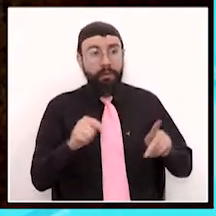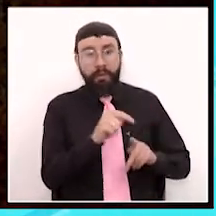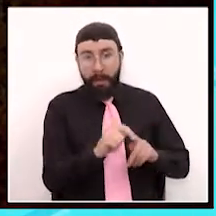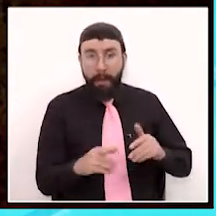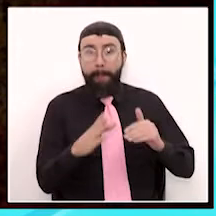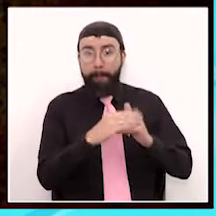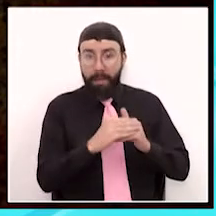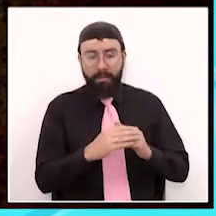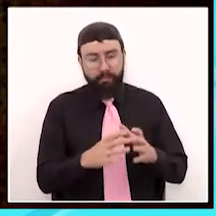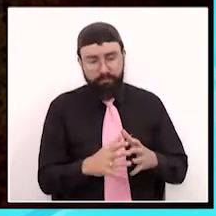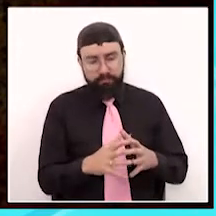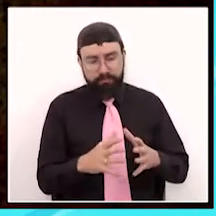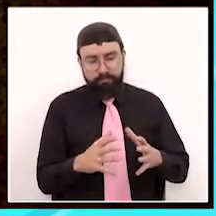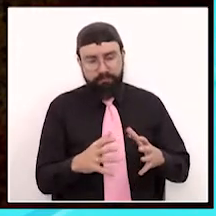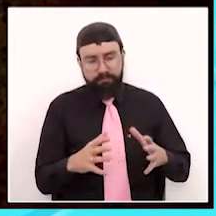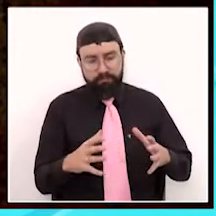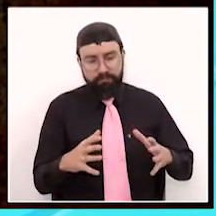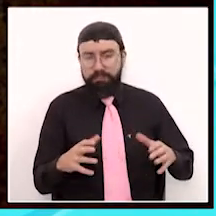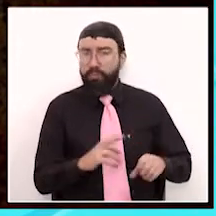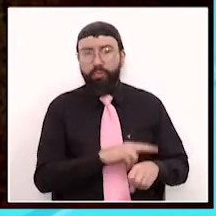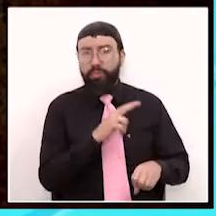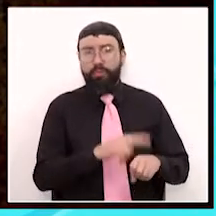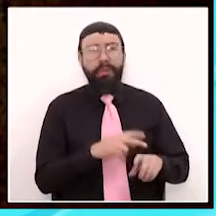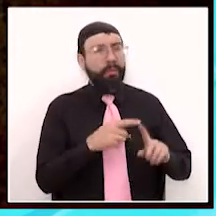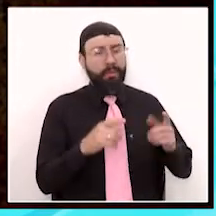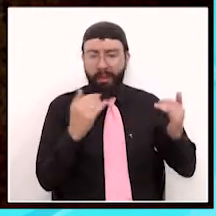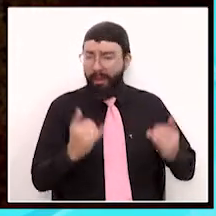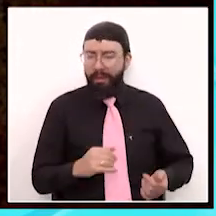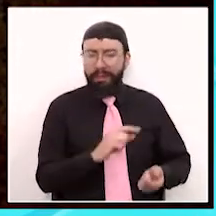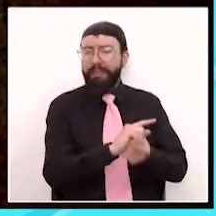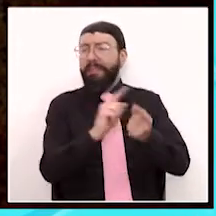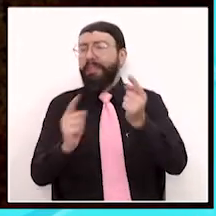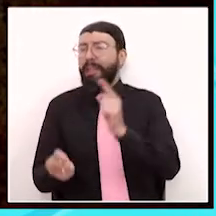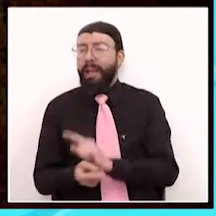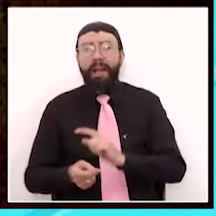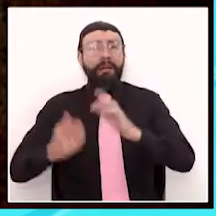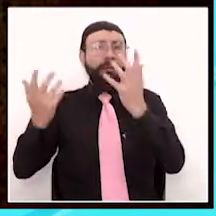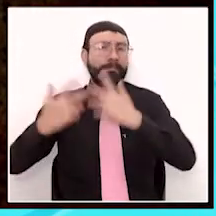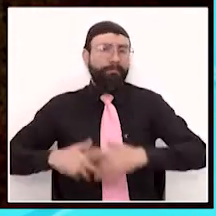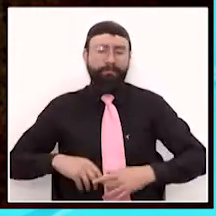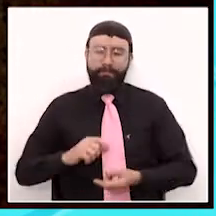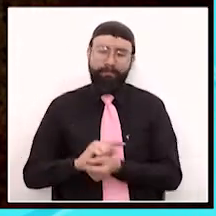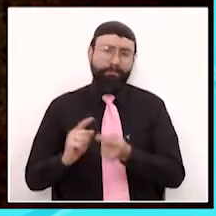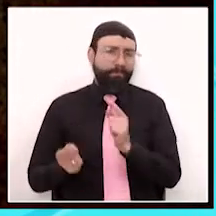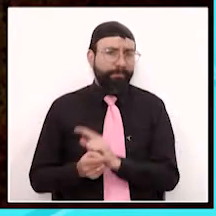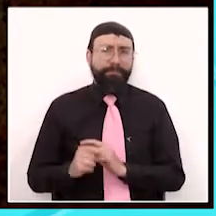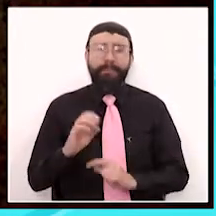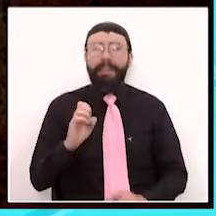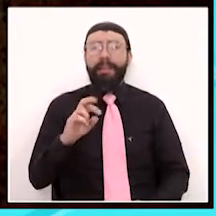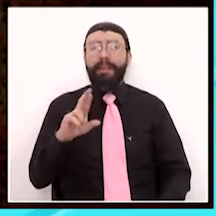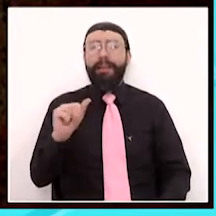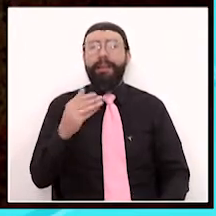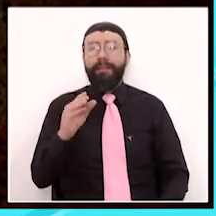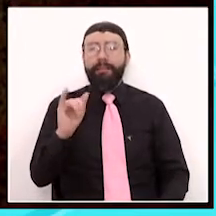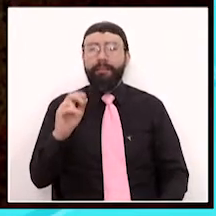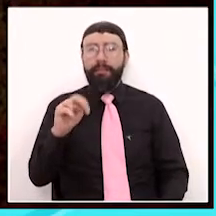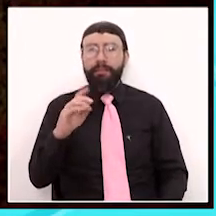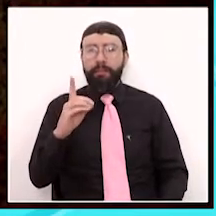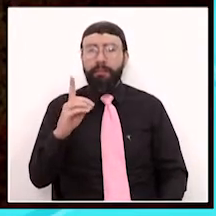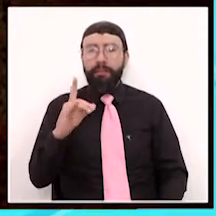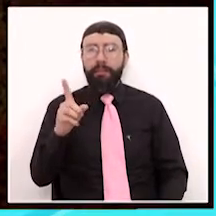pan. En el advenimiento de la era industrial, que como nos lo decía ahorita la panadera, ya nos